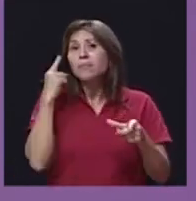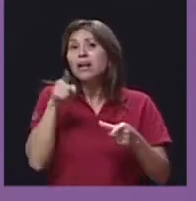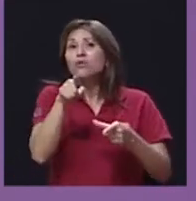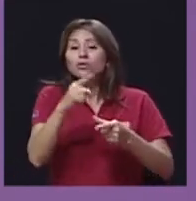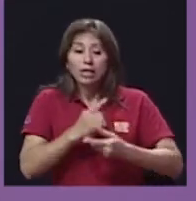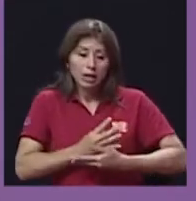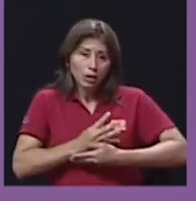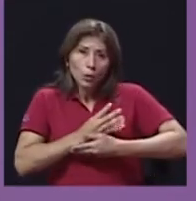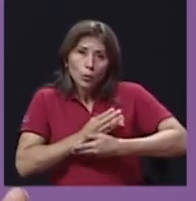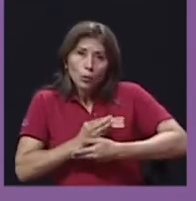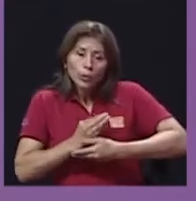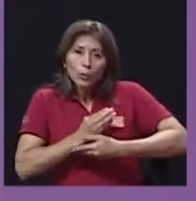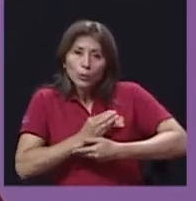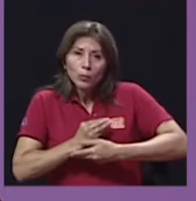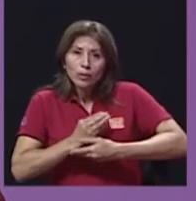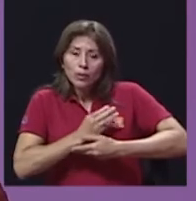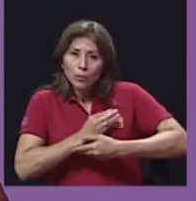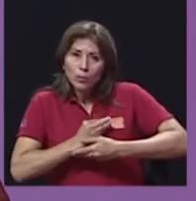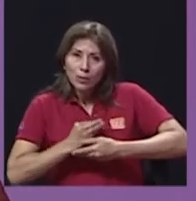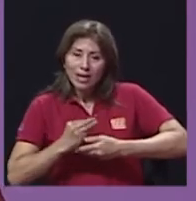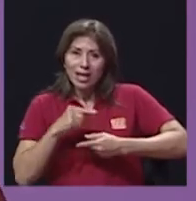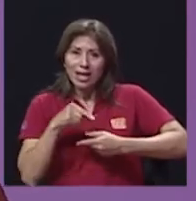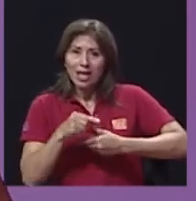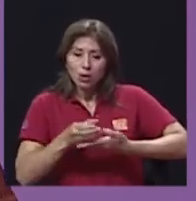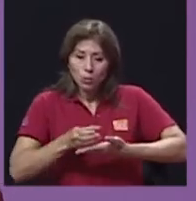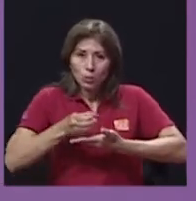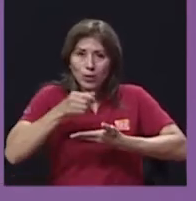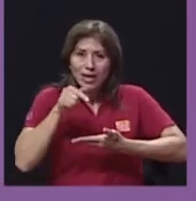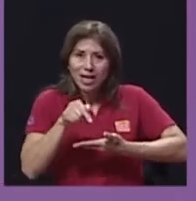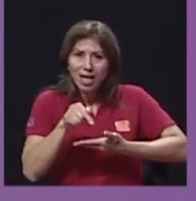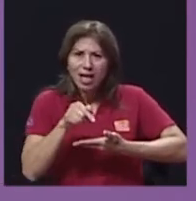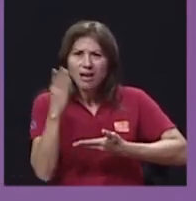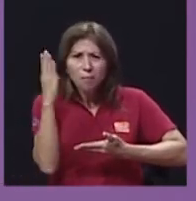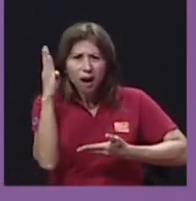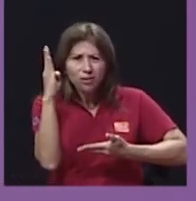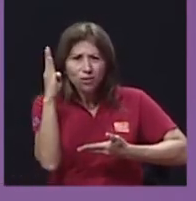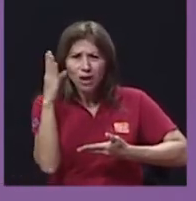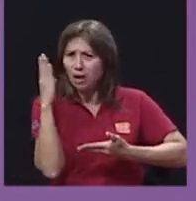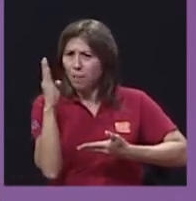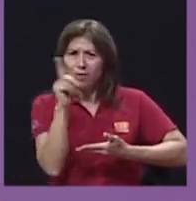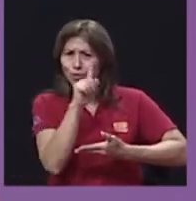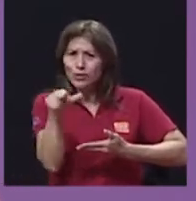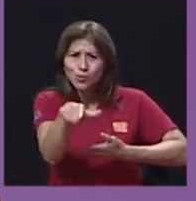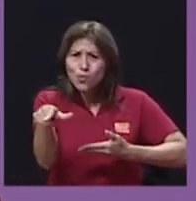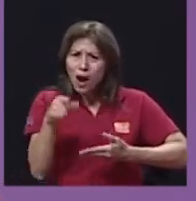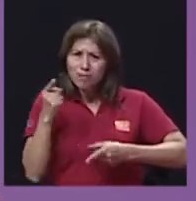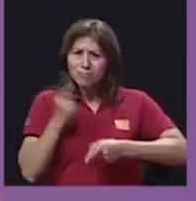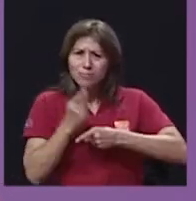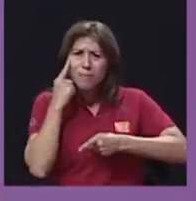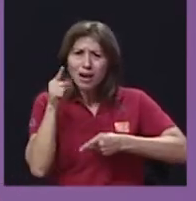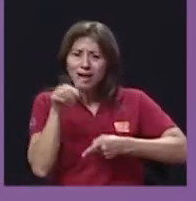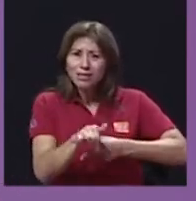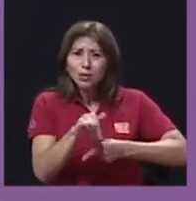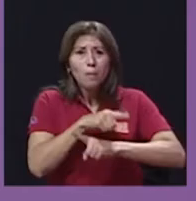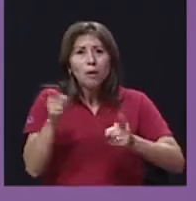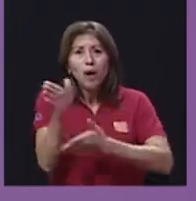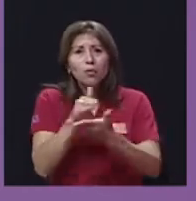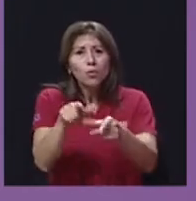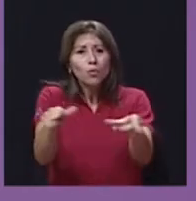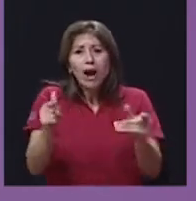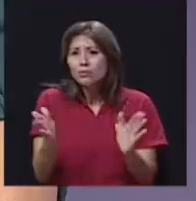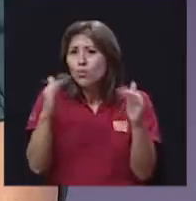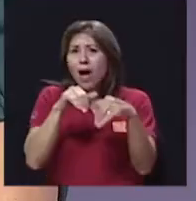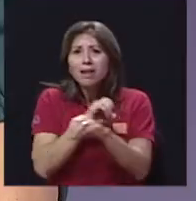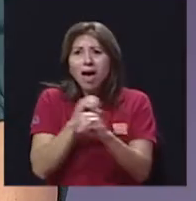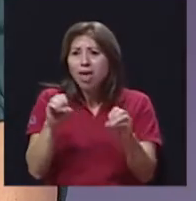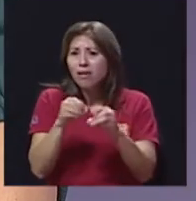el baño no es un lugar para extraerse la leche materna no lo es el baño está contraindicado verdad pero en lugares que no tienen nada y ni siquiera eso está por